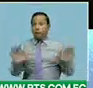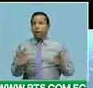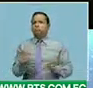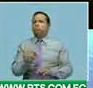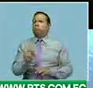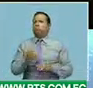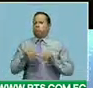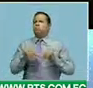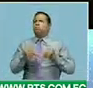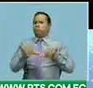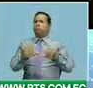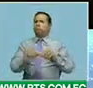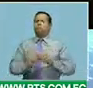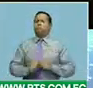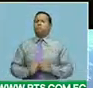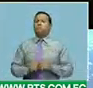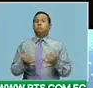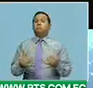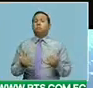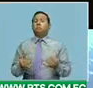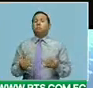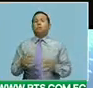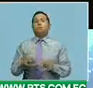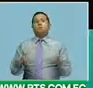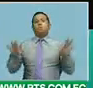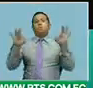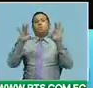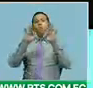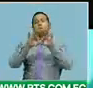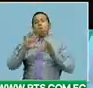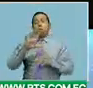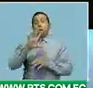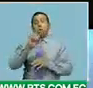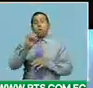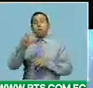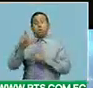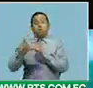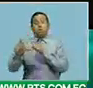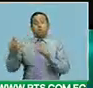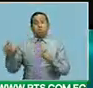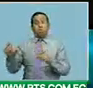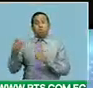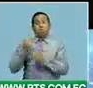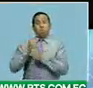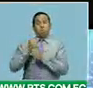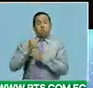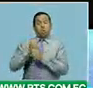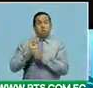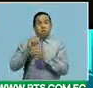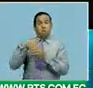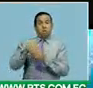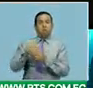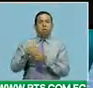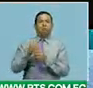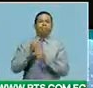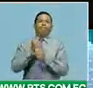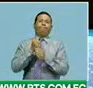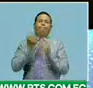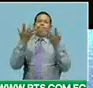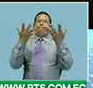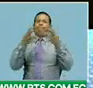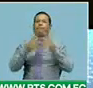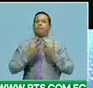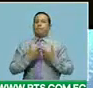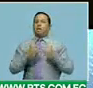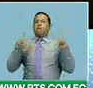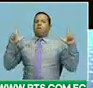el Cantón Durán. Y lo más importante es que ninguno de los 560 empleados de esta compañía estaban en sus instalaciones cuando empezó el